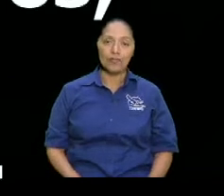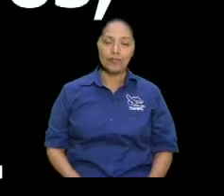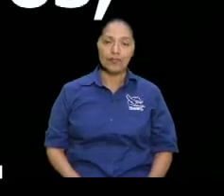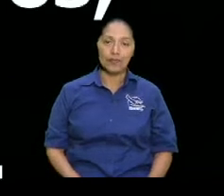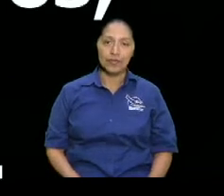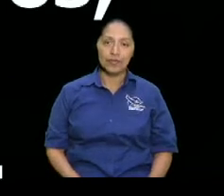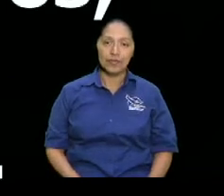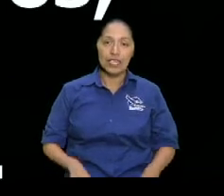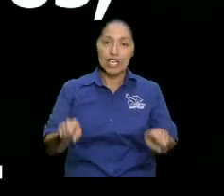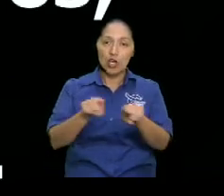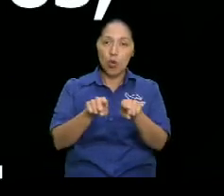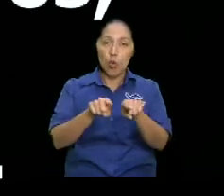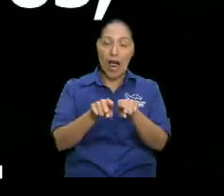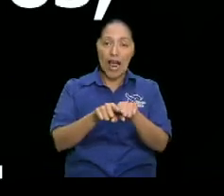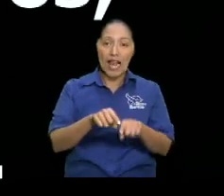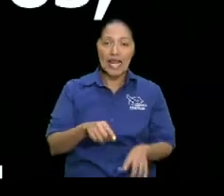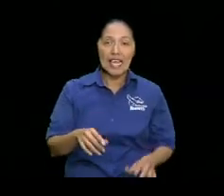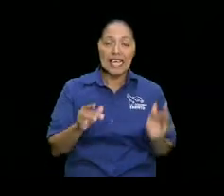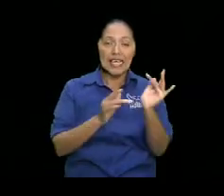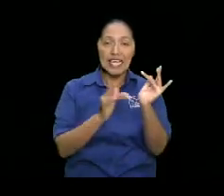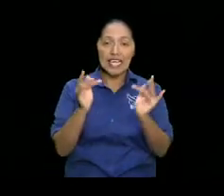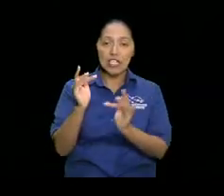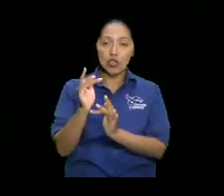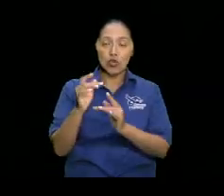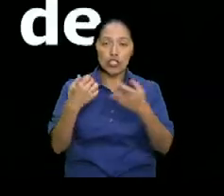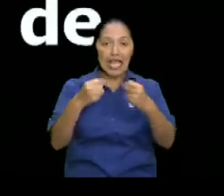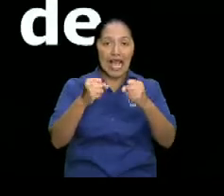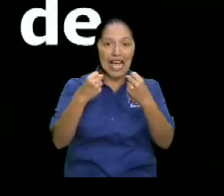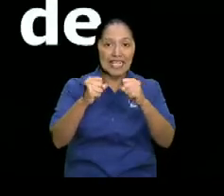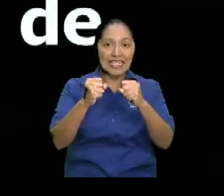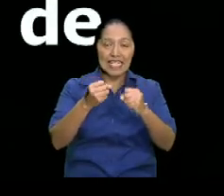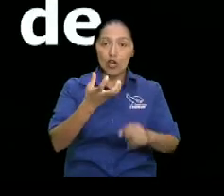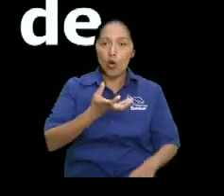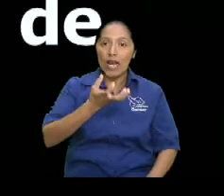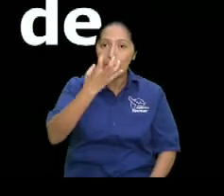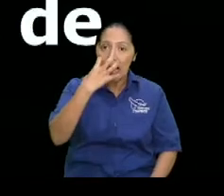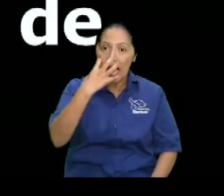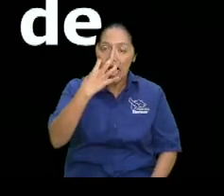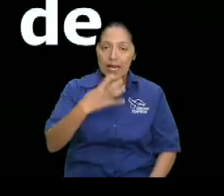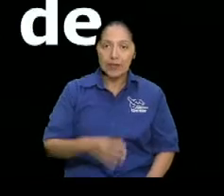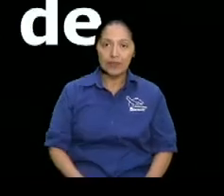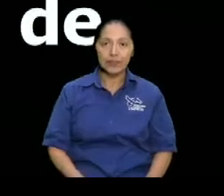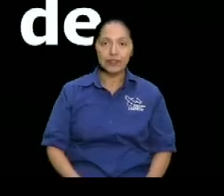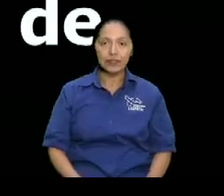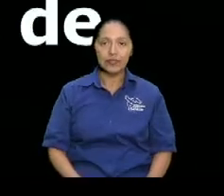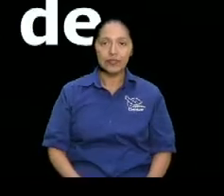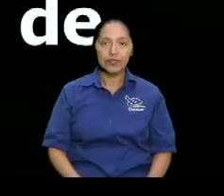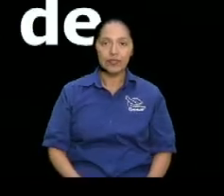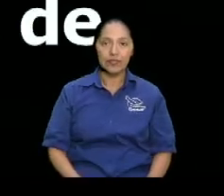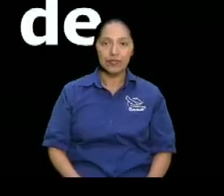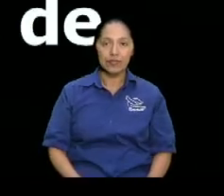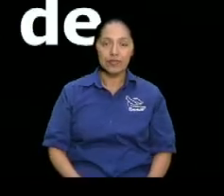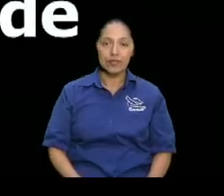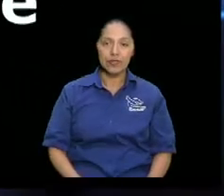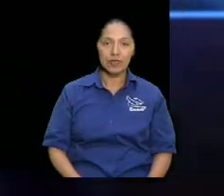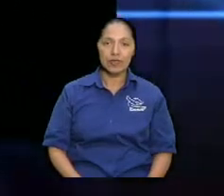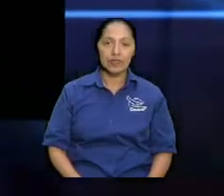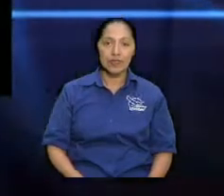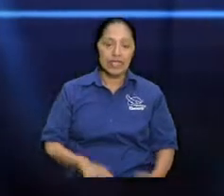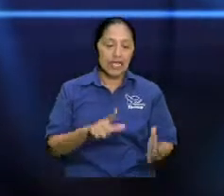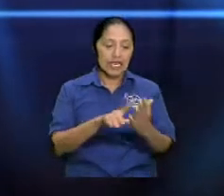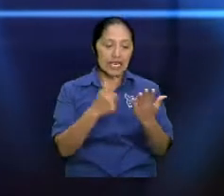Señor con el pan, entonces tenemos que ver este versículo. Ya dijimos que se trataba de definición. San Juan